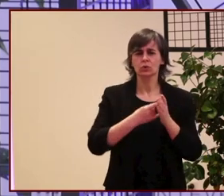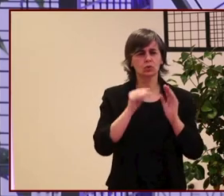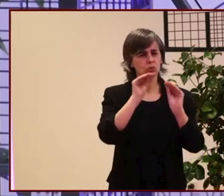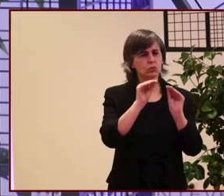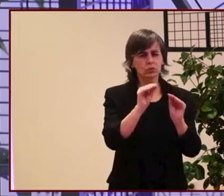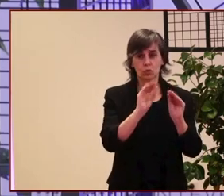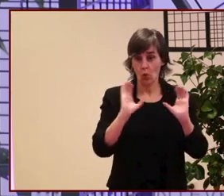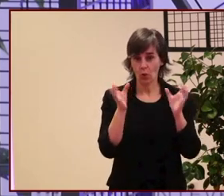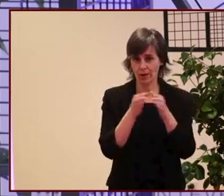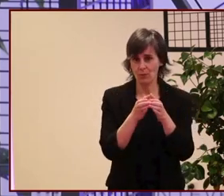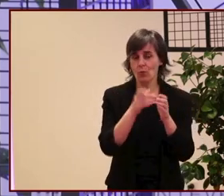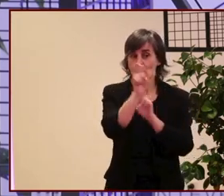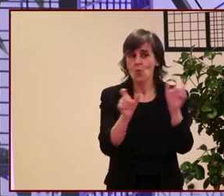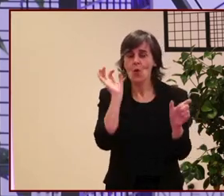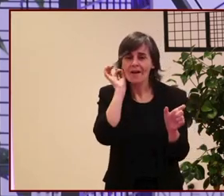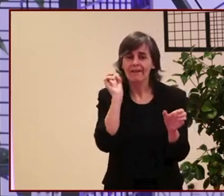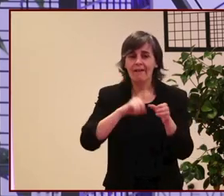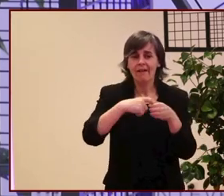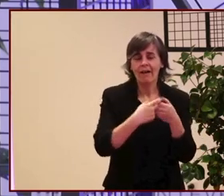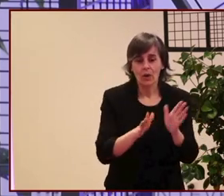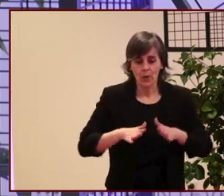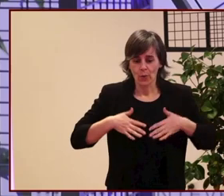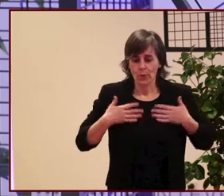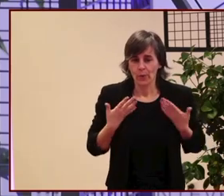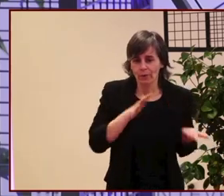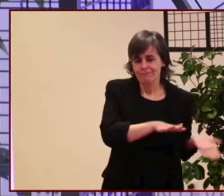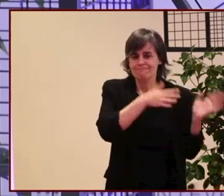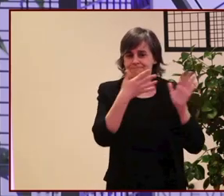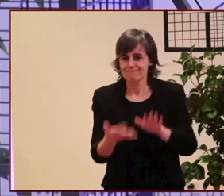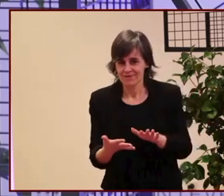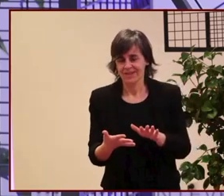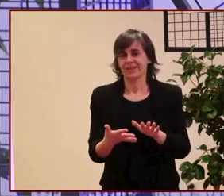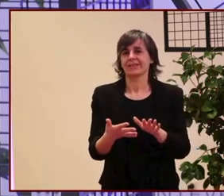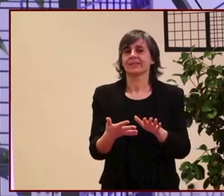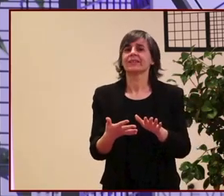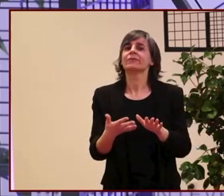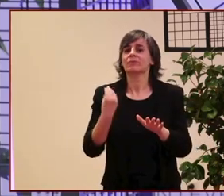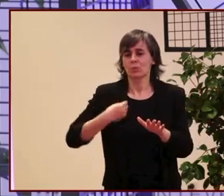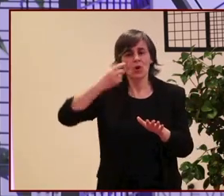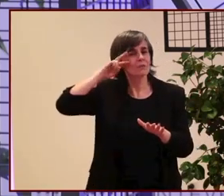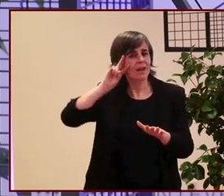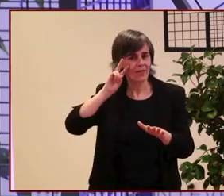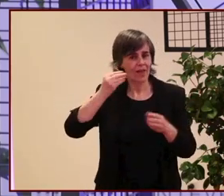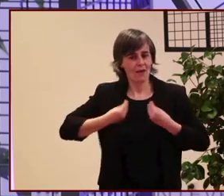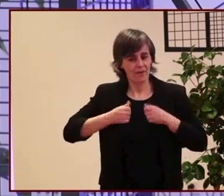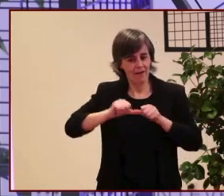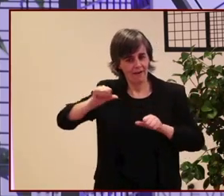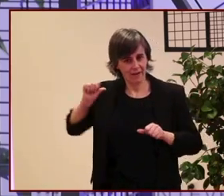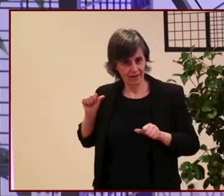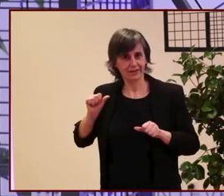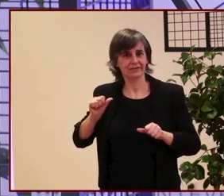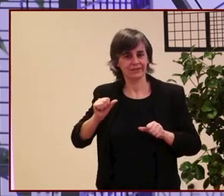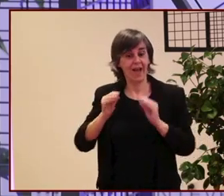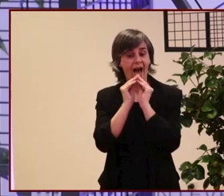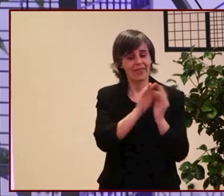emocionalidad y testifican su vivencia a través de la hechura de una gran cobija las